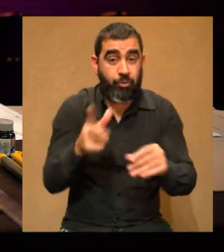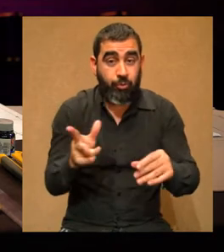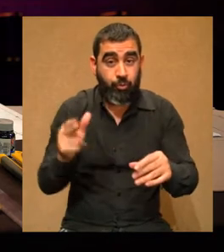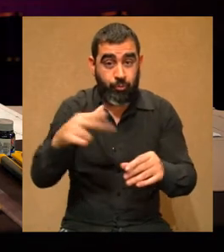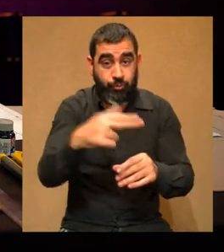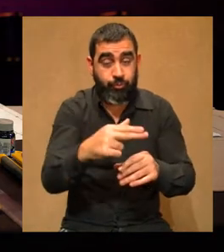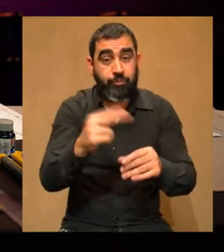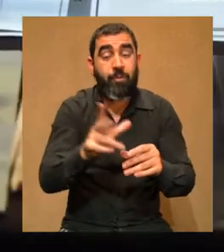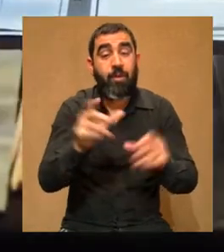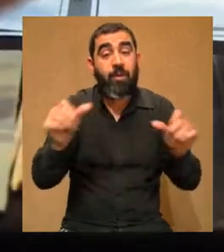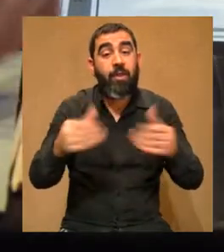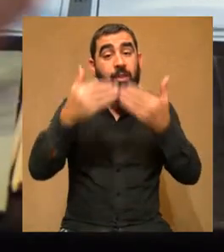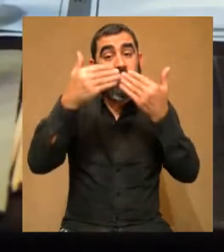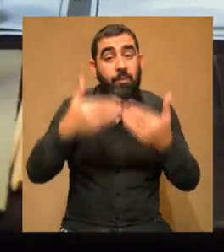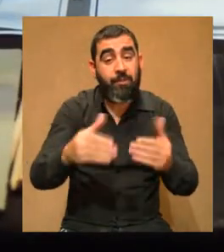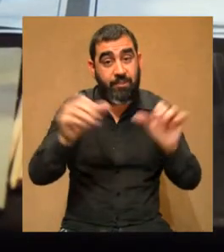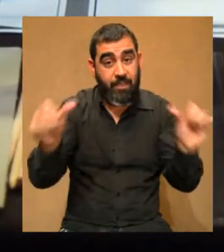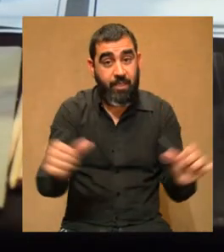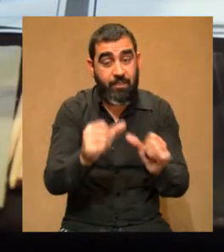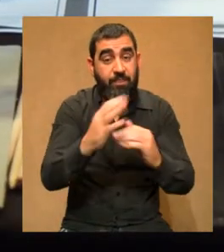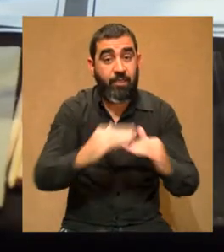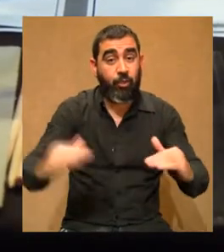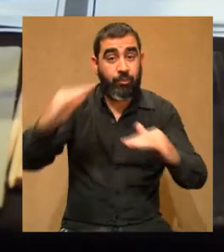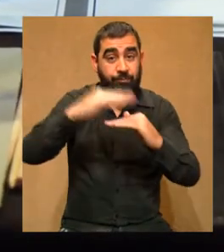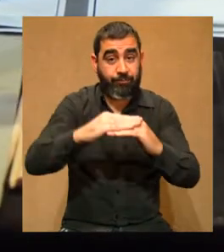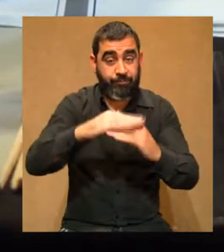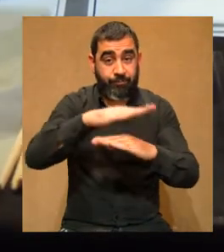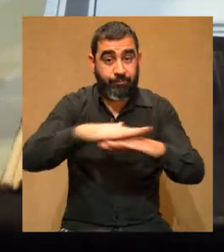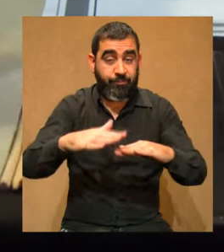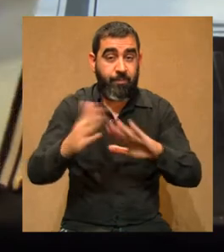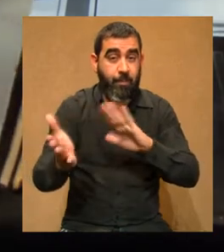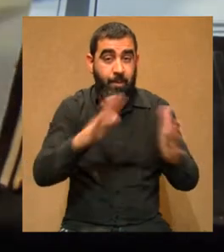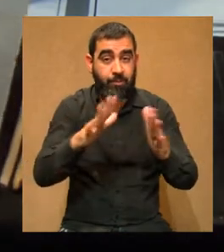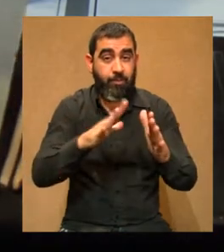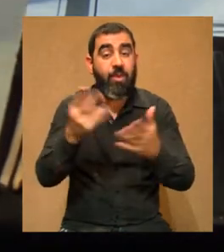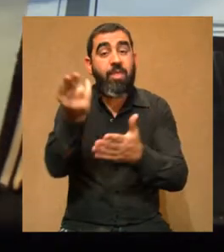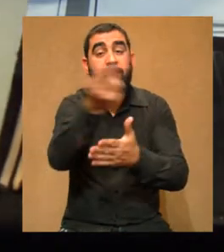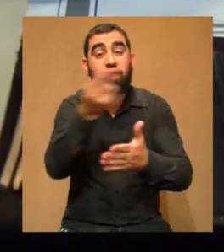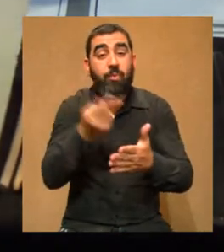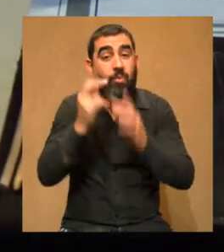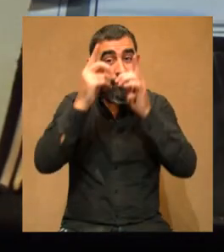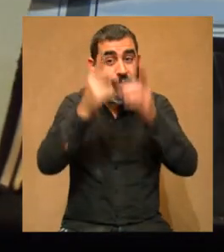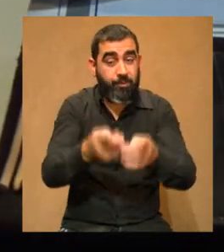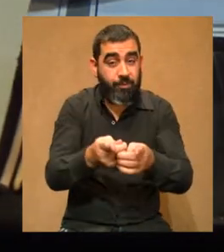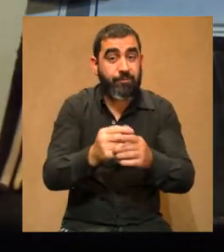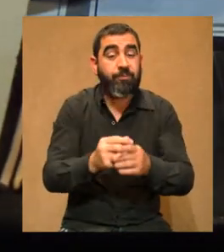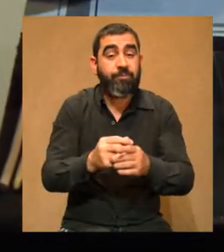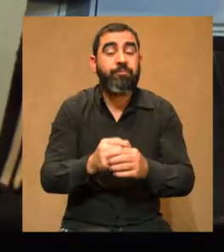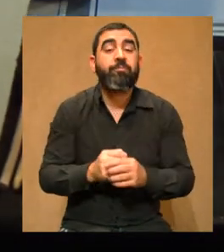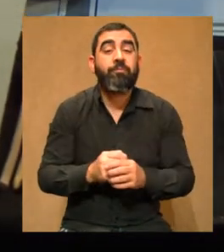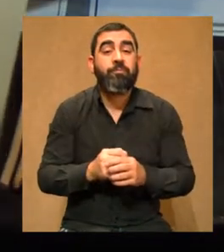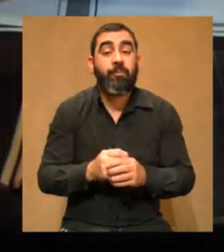recortado lo vamos a poner sobre el cartón algo así y lo vamos a dibujar con